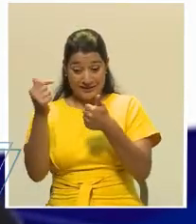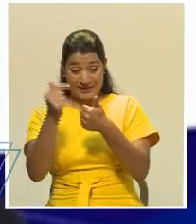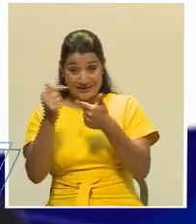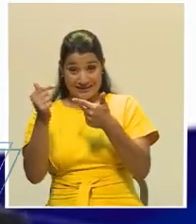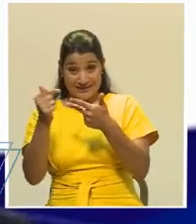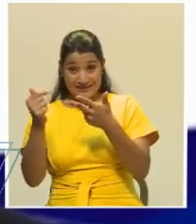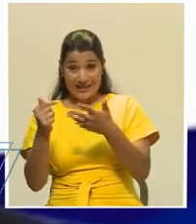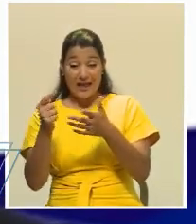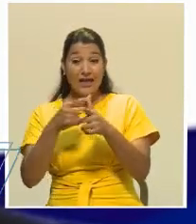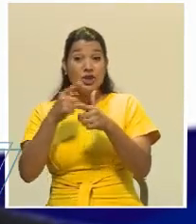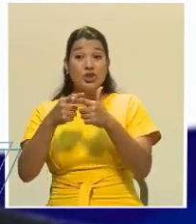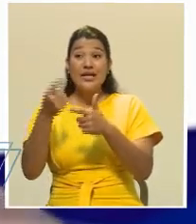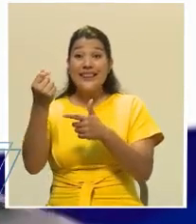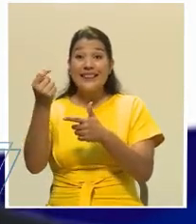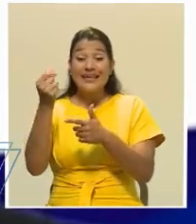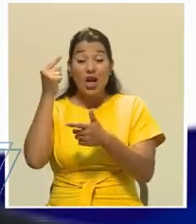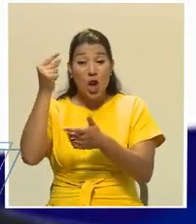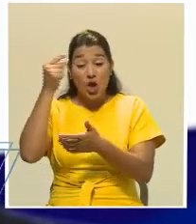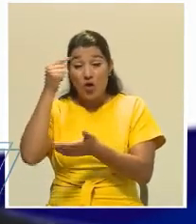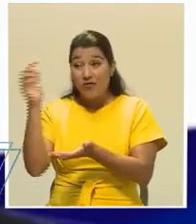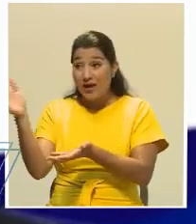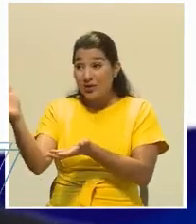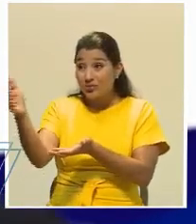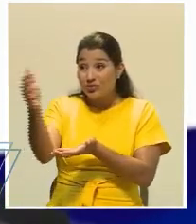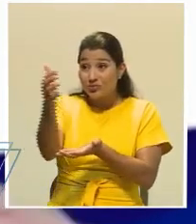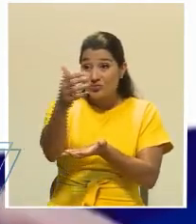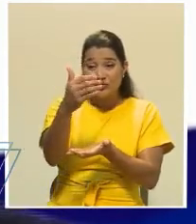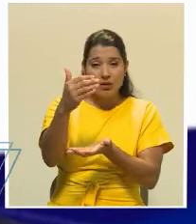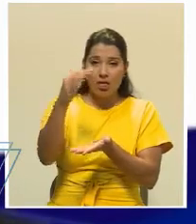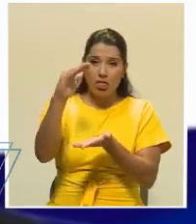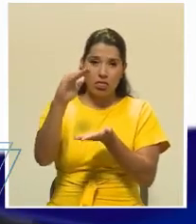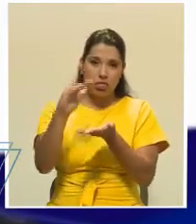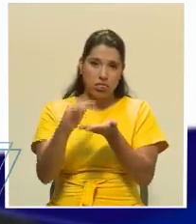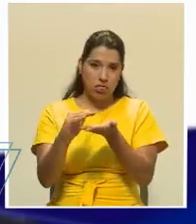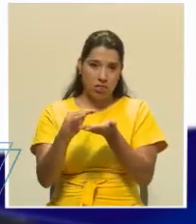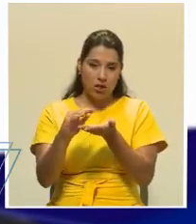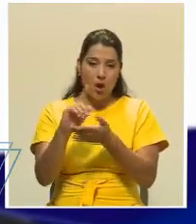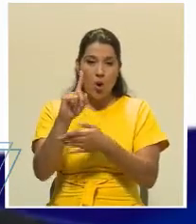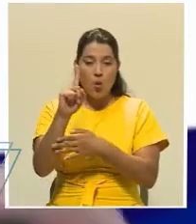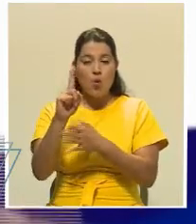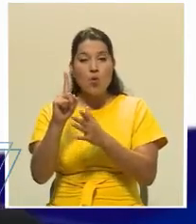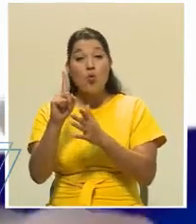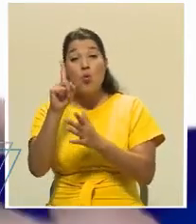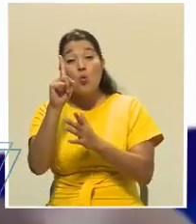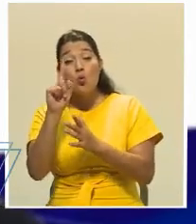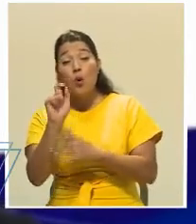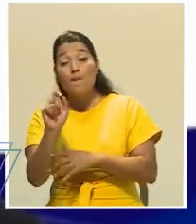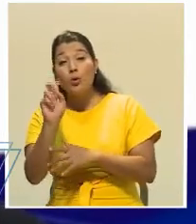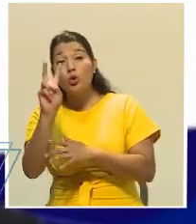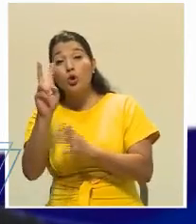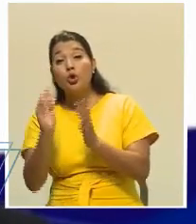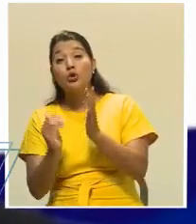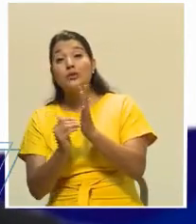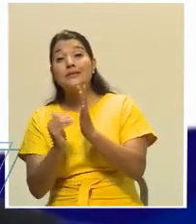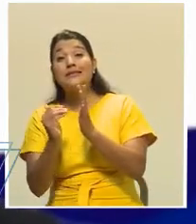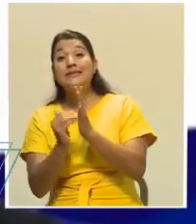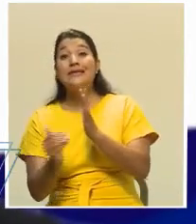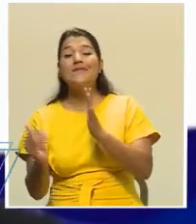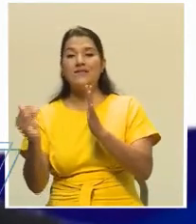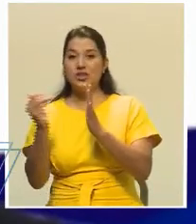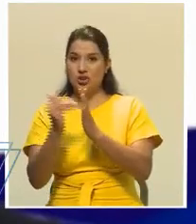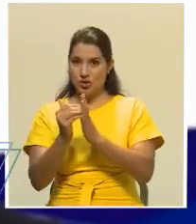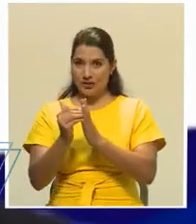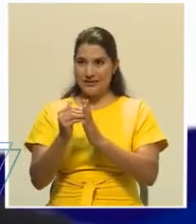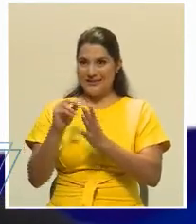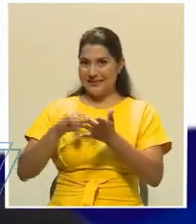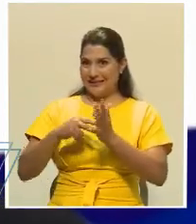esa situación de una baja en 1,2 billones también, porque aquí estamos hablando de sumas muy altas,